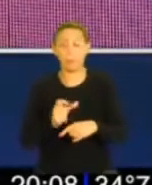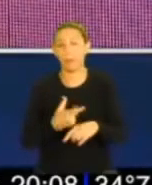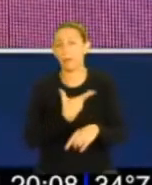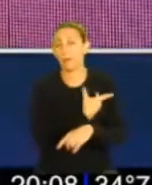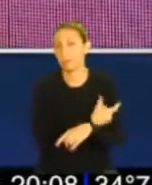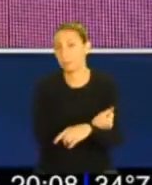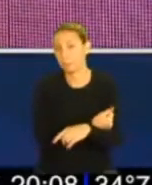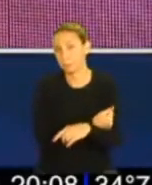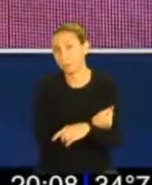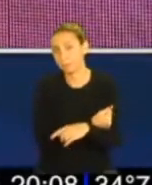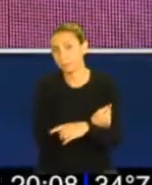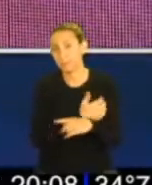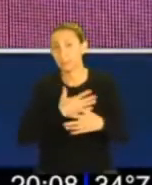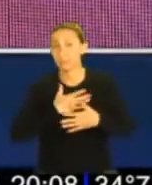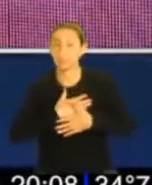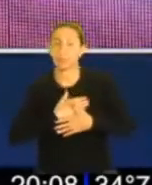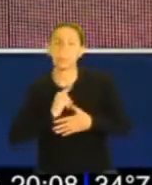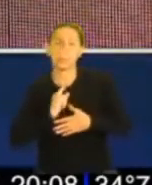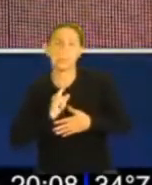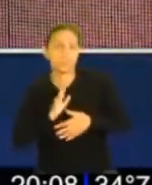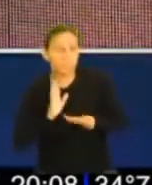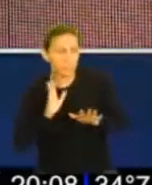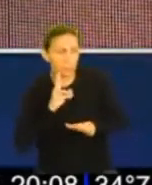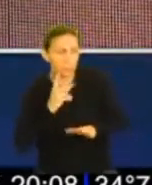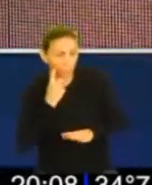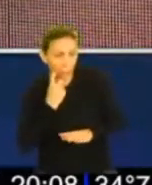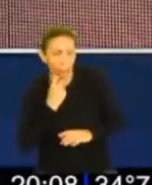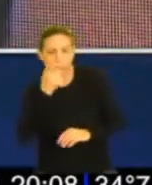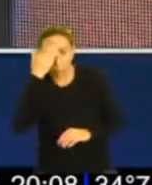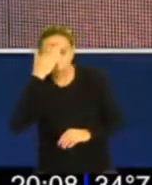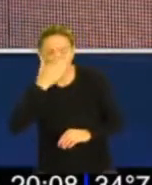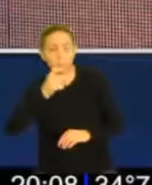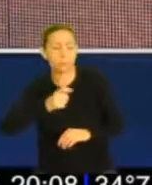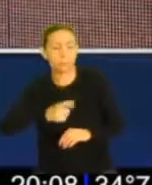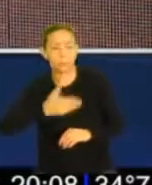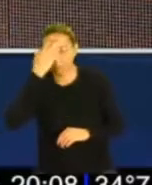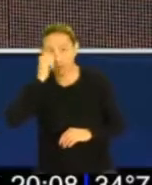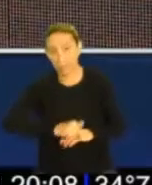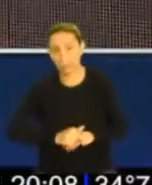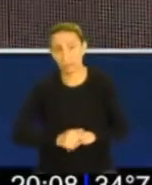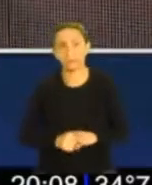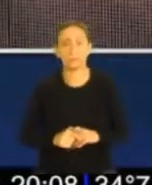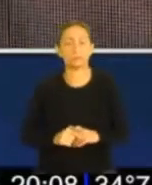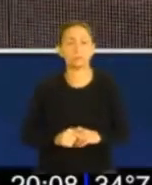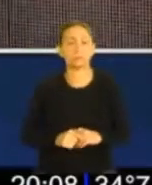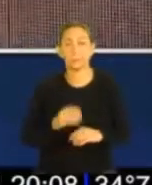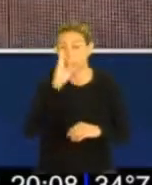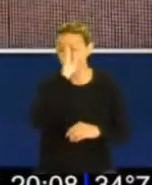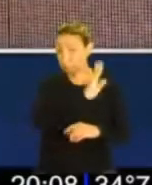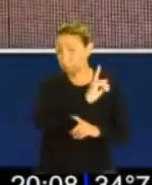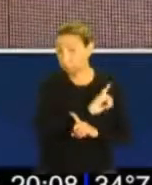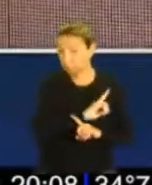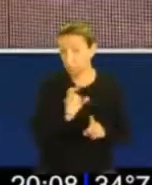vacunada, si va a tener síntomas muy leve, así lo estamos viendo, ¿no? Que estos últimos casos Nosotros no nos ha impactado en la